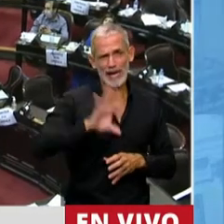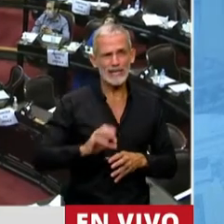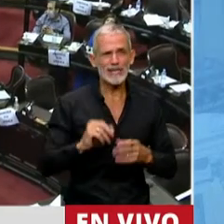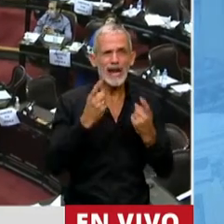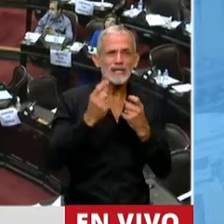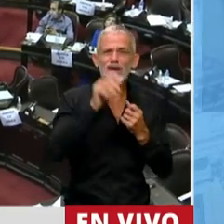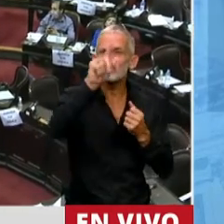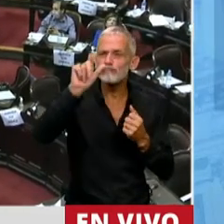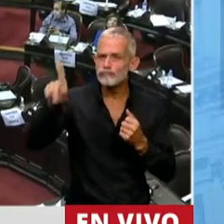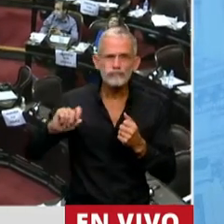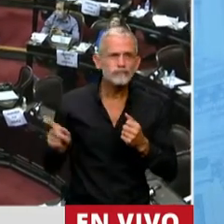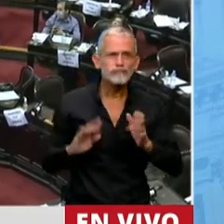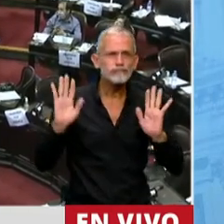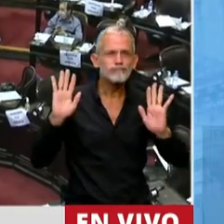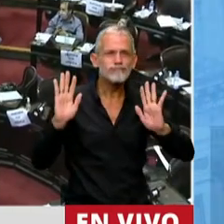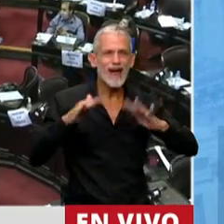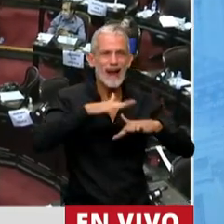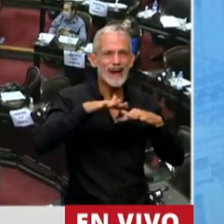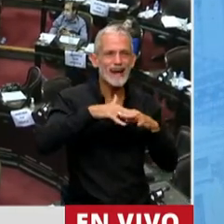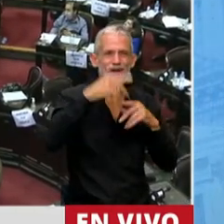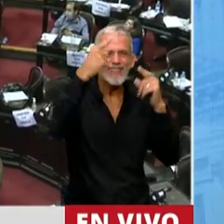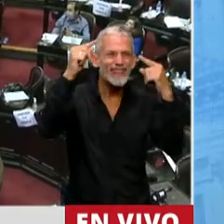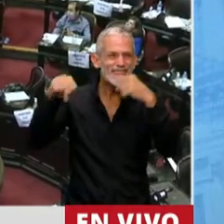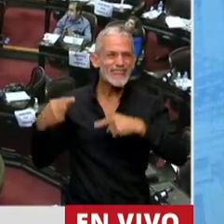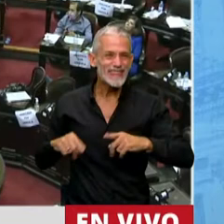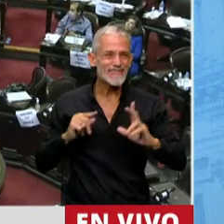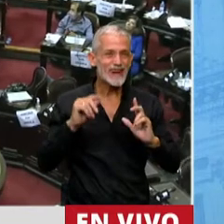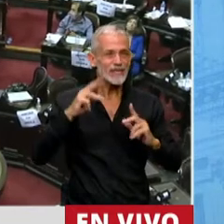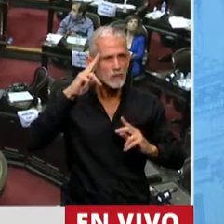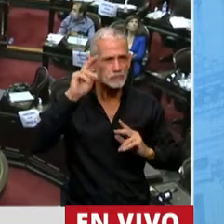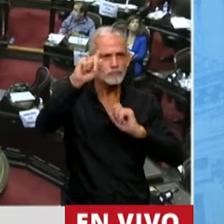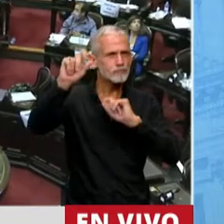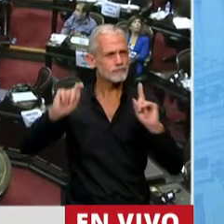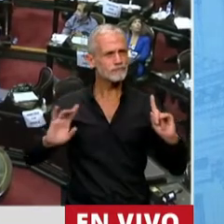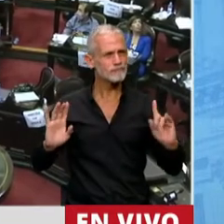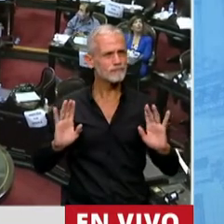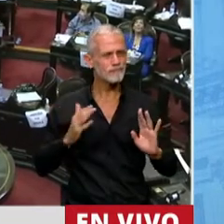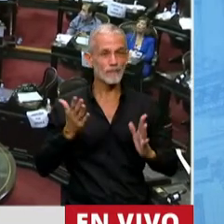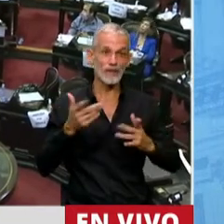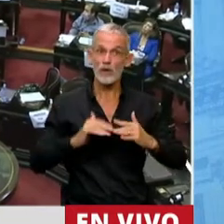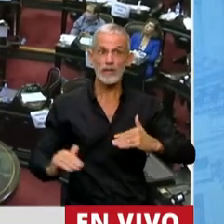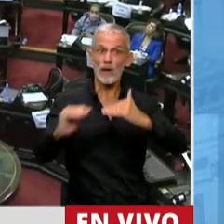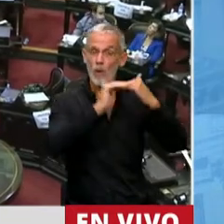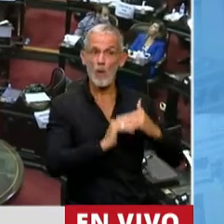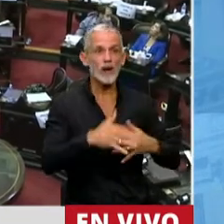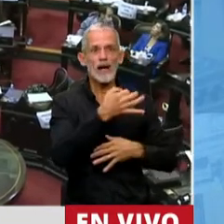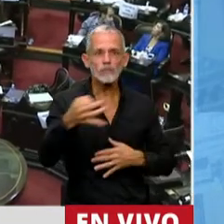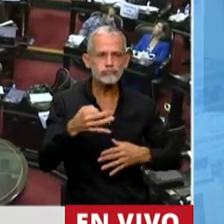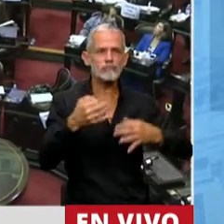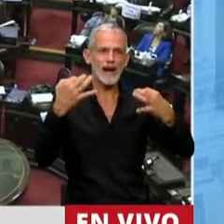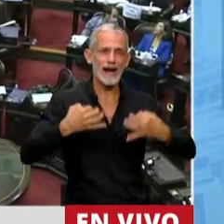necesidades y las particularidades de cada región. El proyecto propicia además esta igualdad real y efectiva